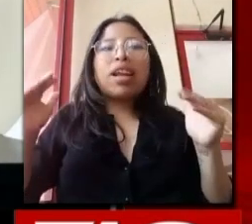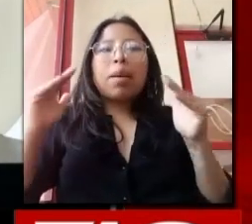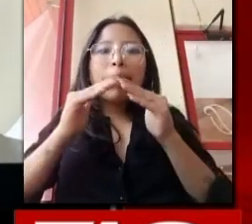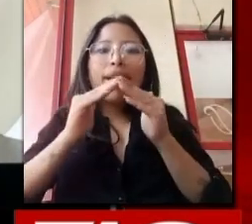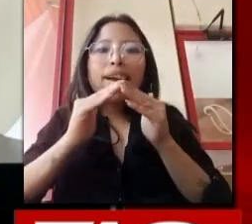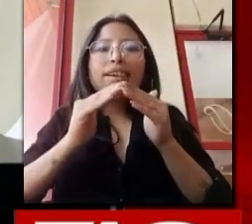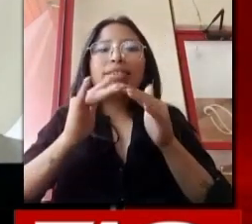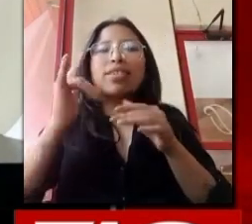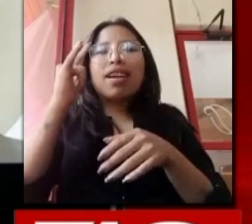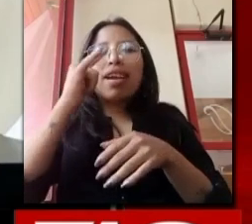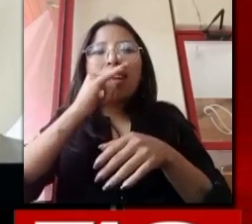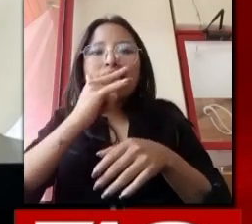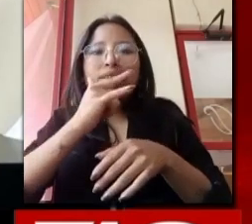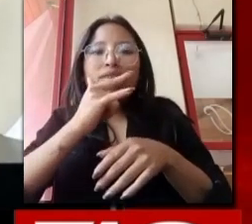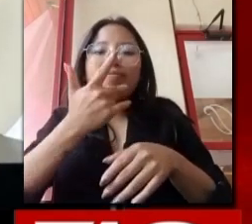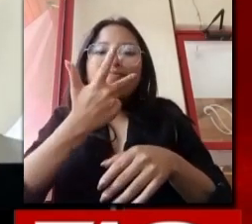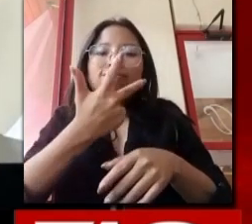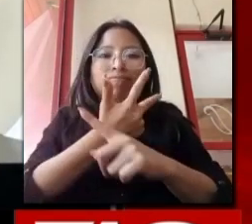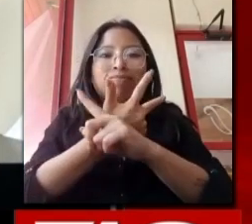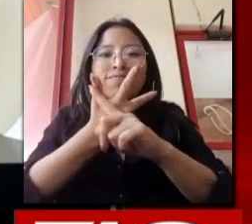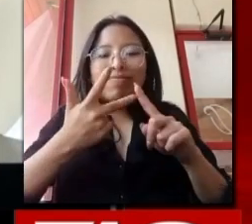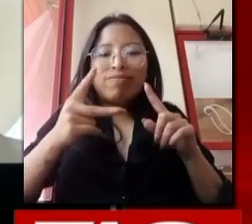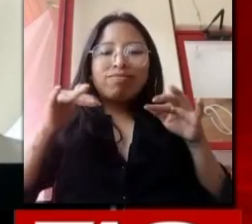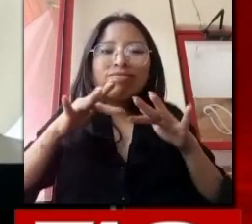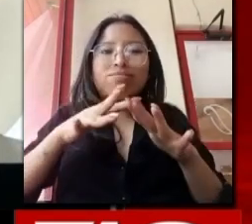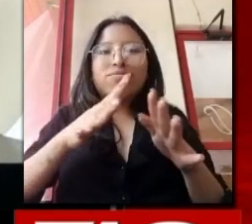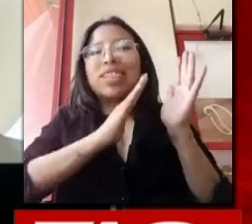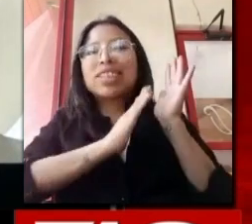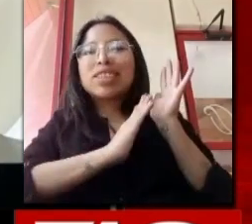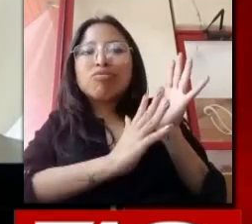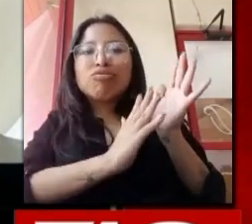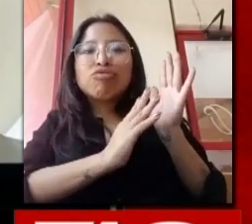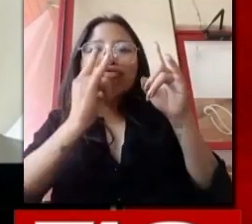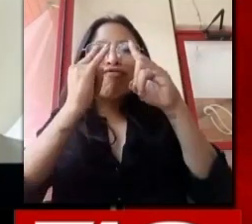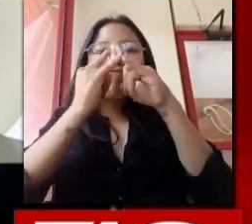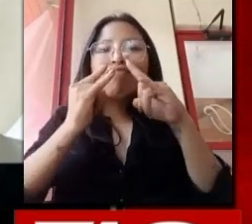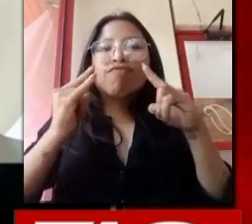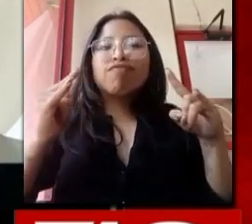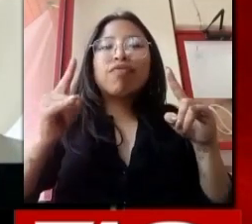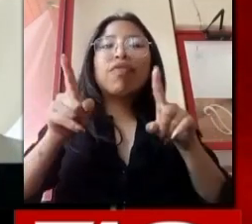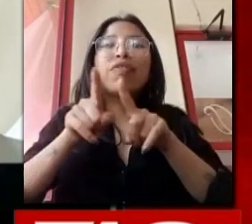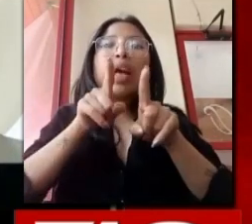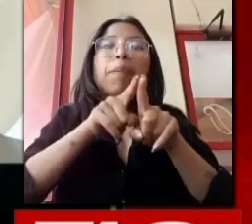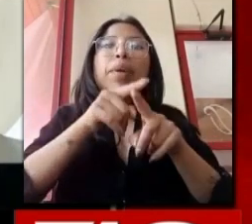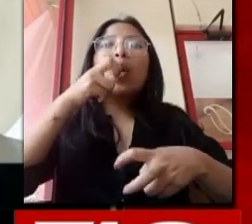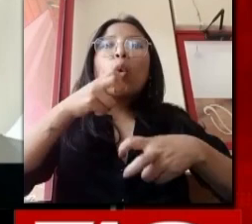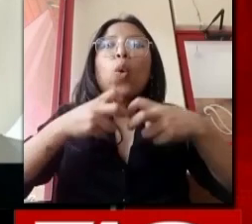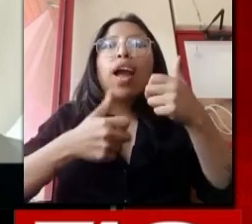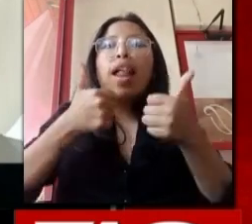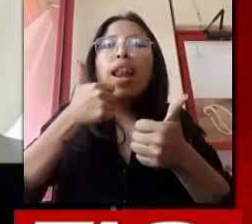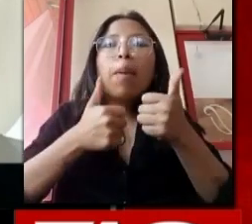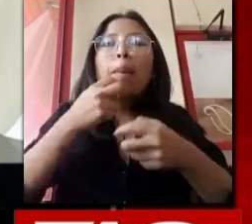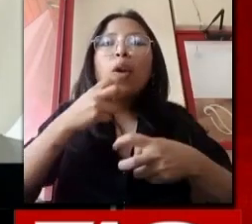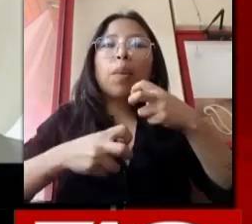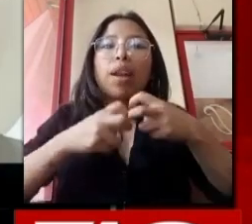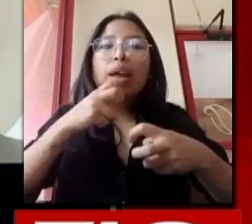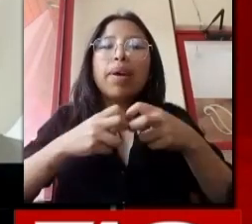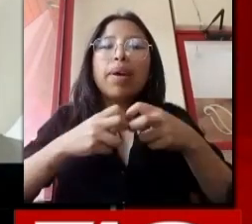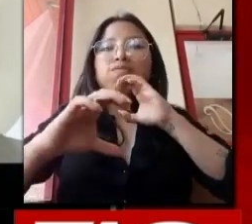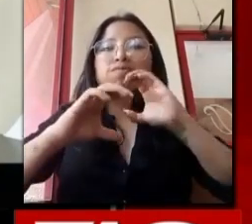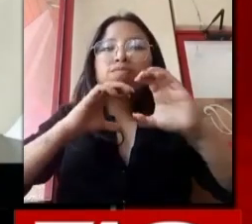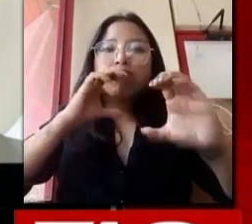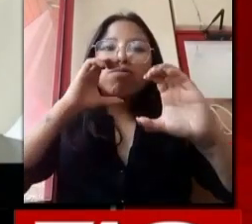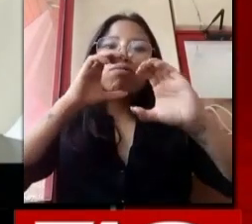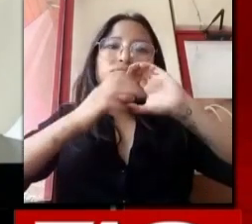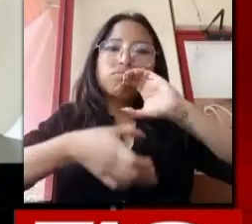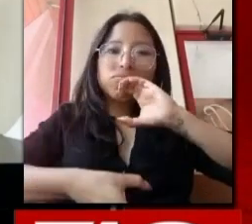que todo ellos el problema es la comunicación, ¿no? La comunicación, pero también en